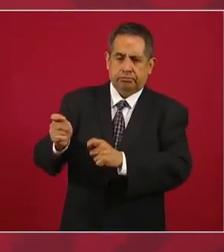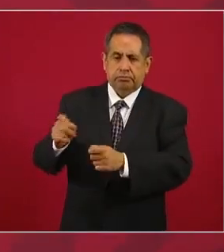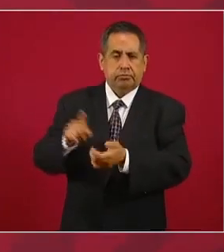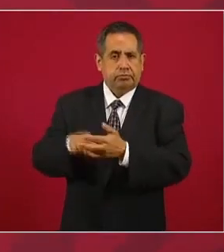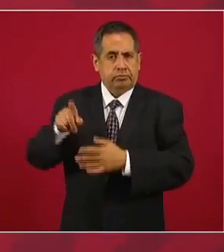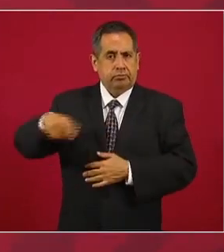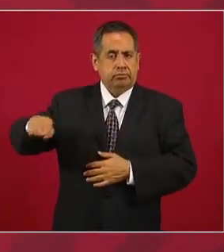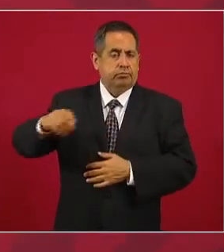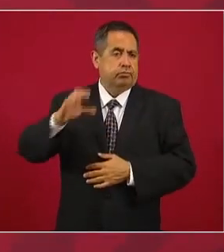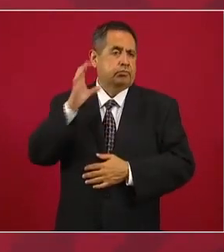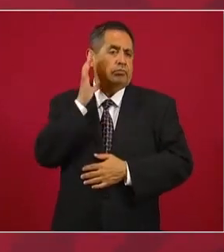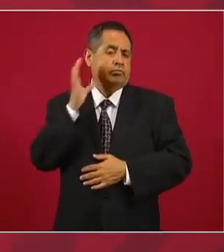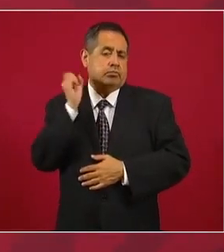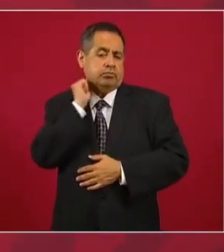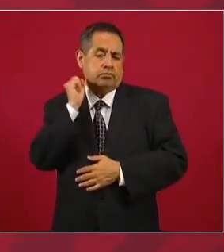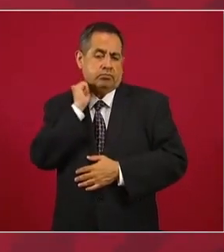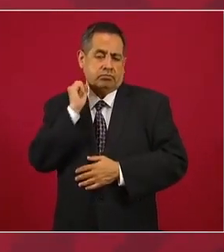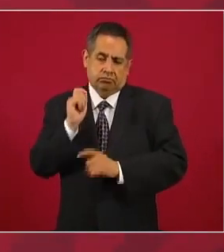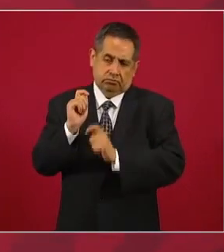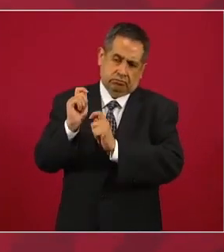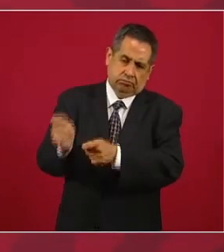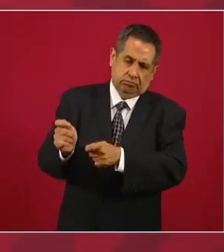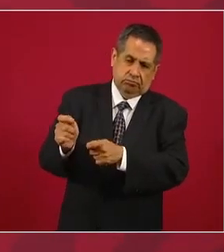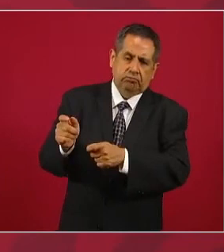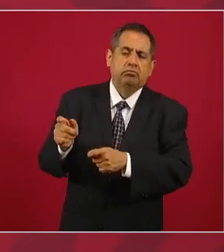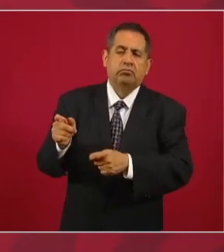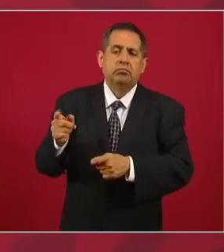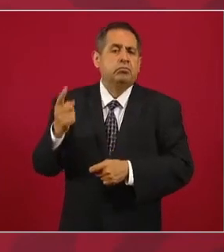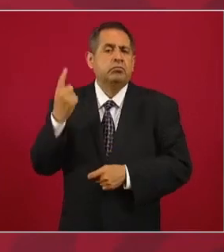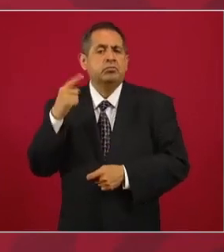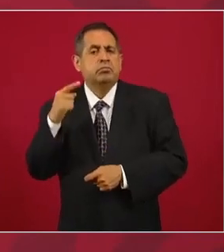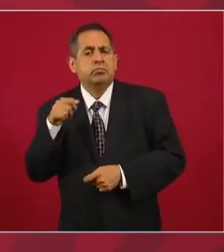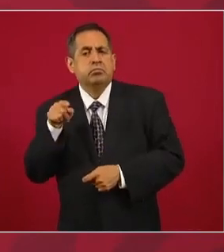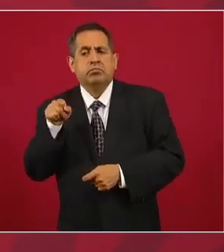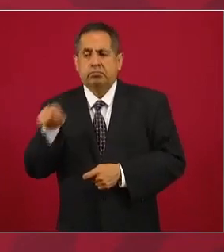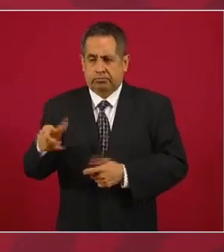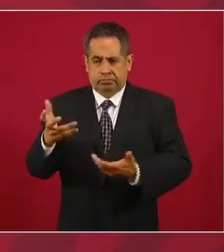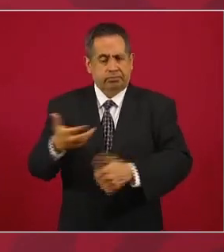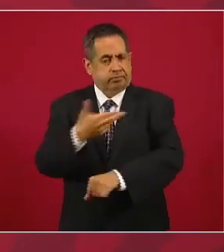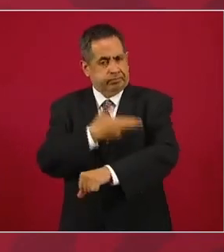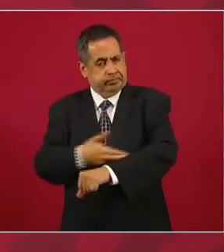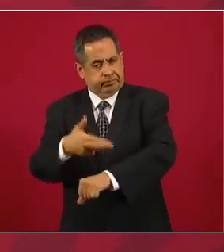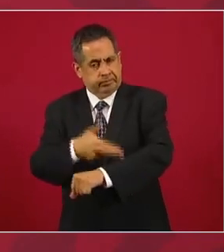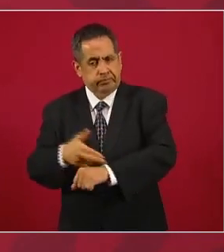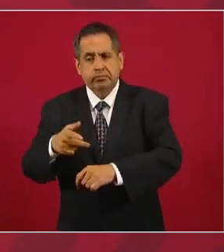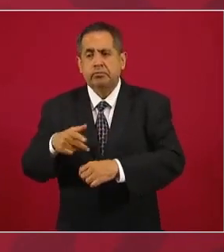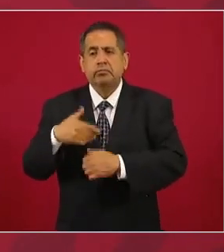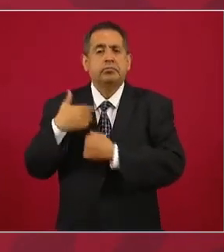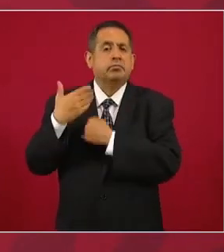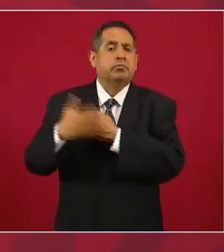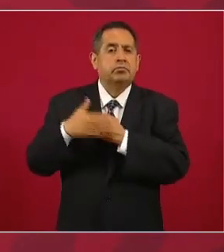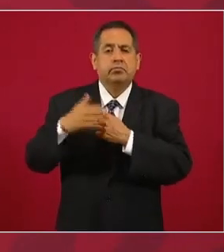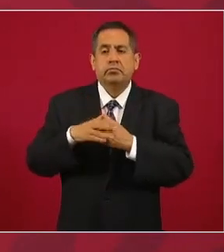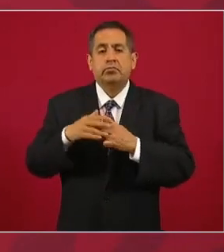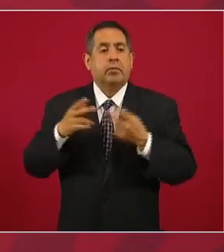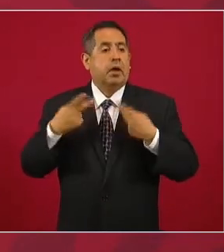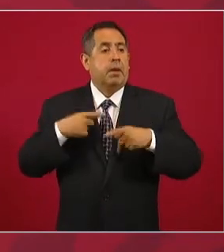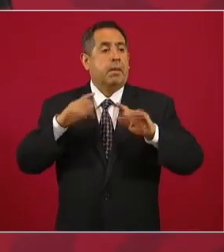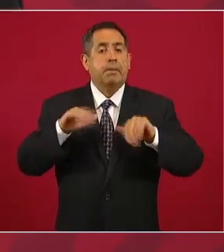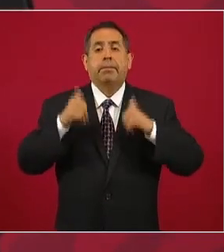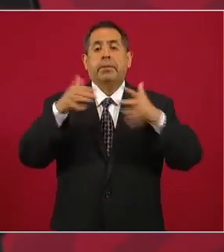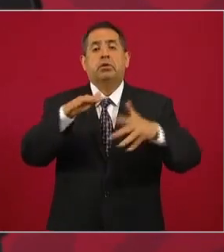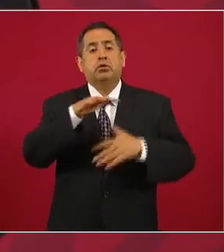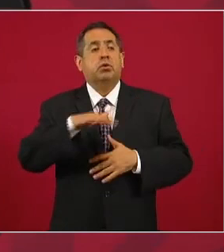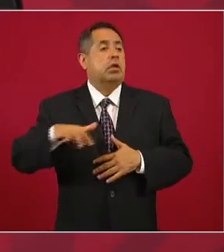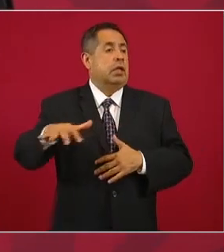de Senadores para la realización de la consulta al pueblo